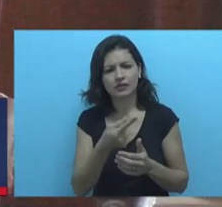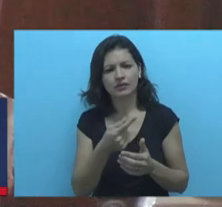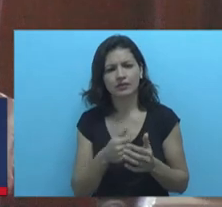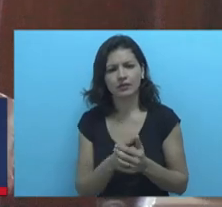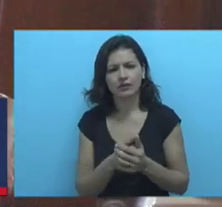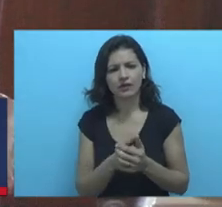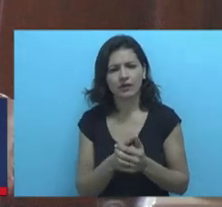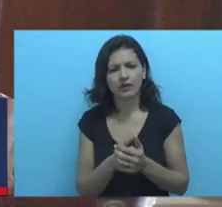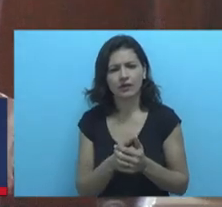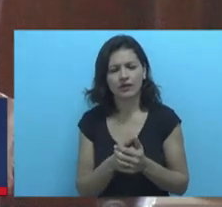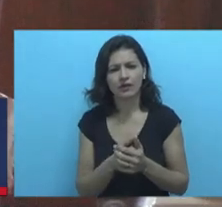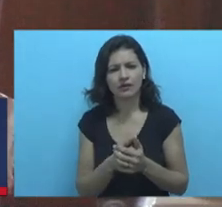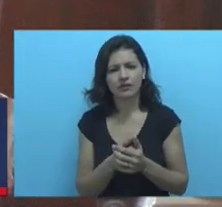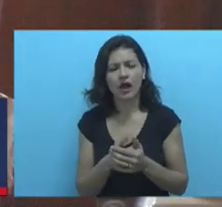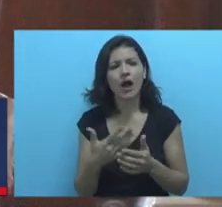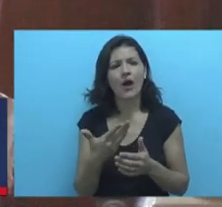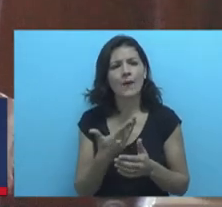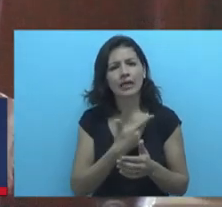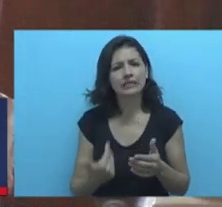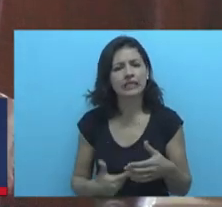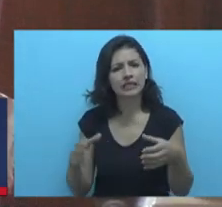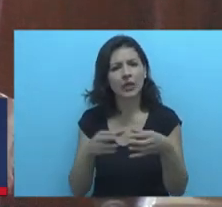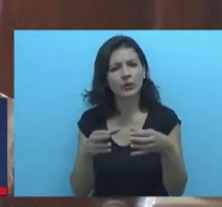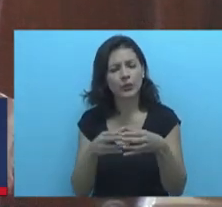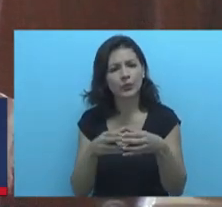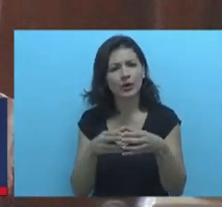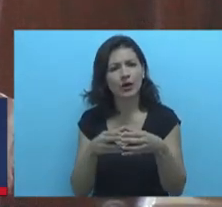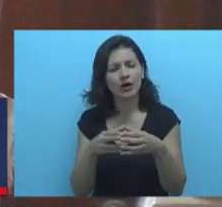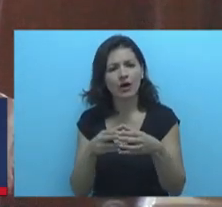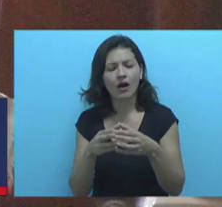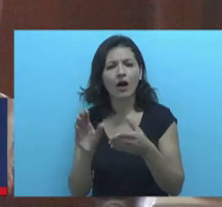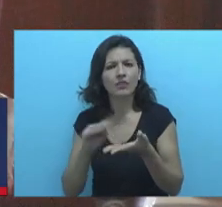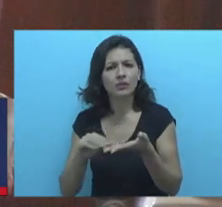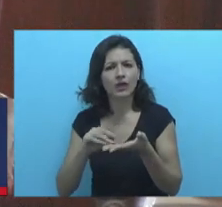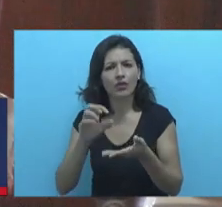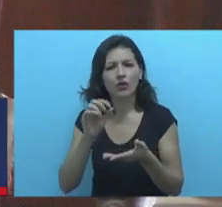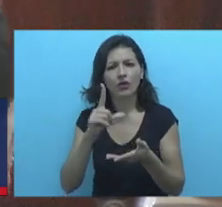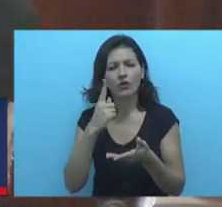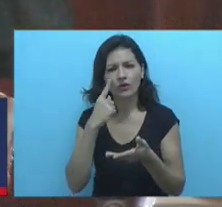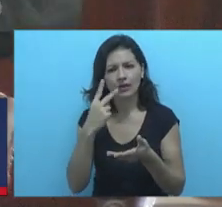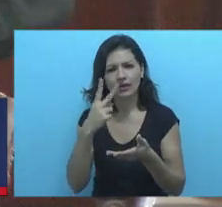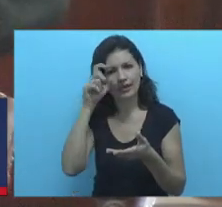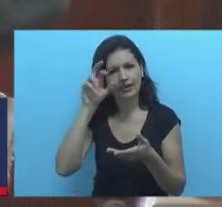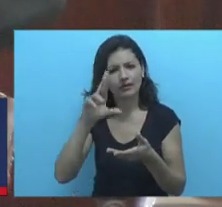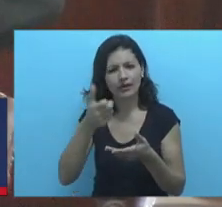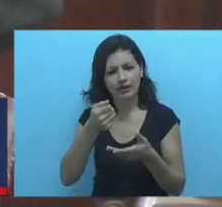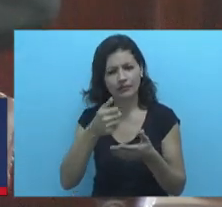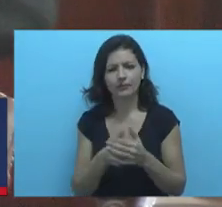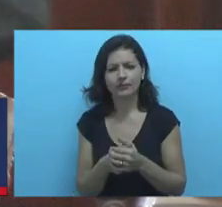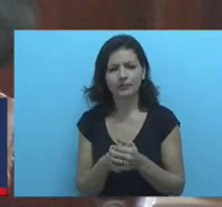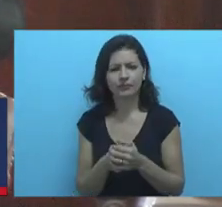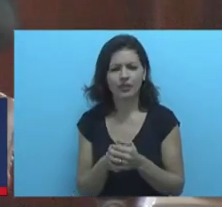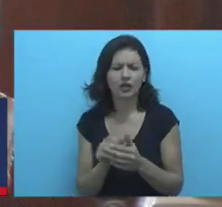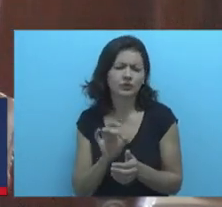jefe partidario, nuestro presidente del partido, el contador Ricardo Olivera, para que le haga uso de la palabra. Y sí, quiero hacer un muy